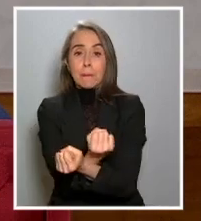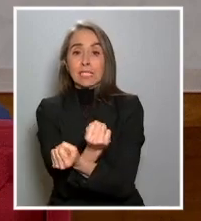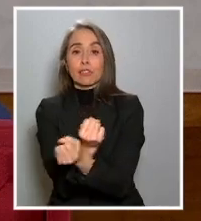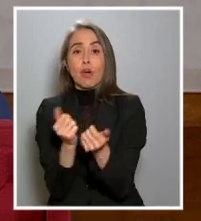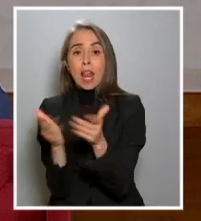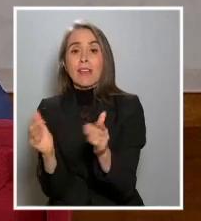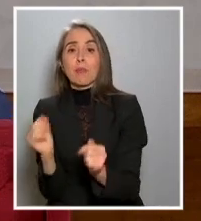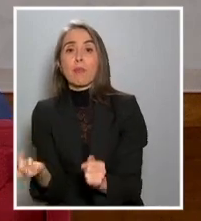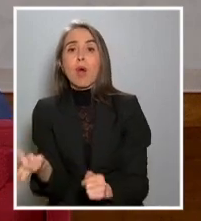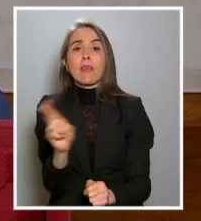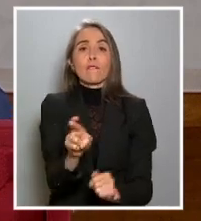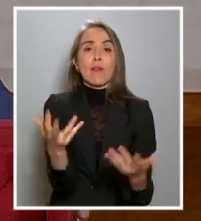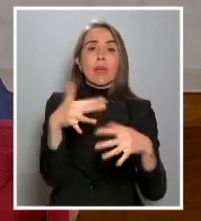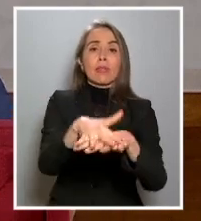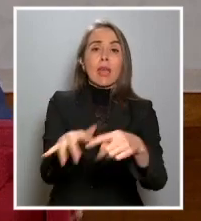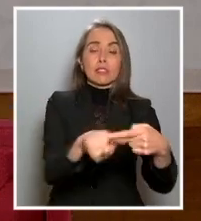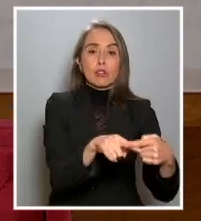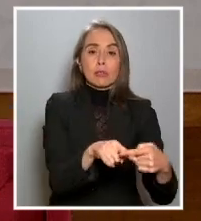real y efectiva.